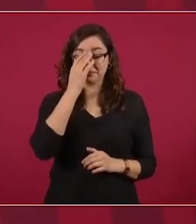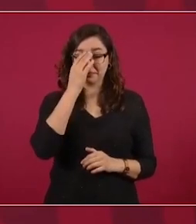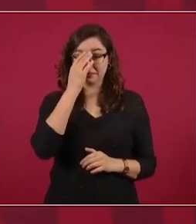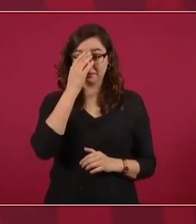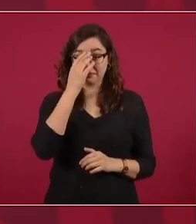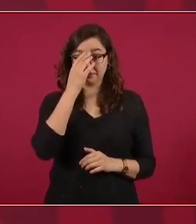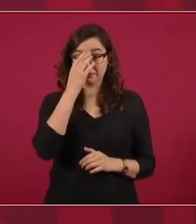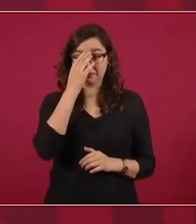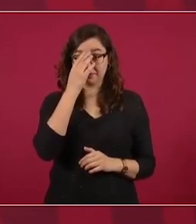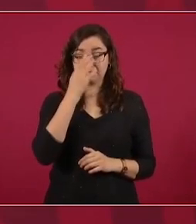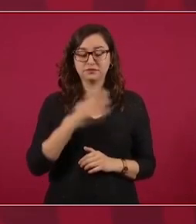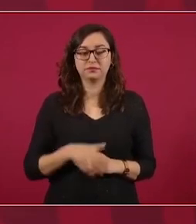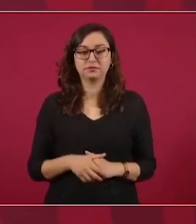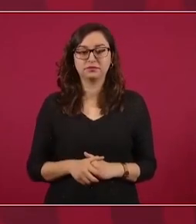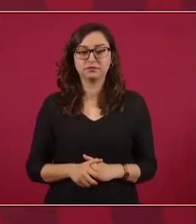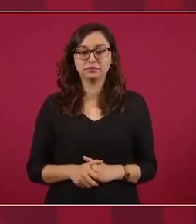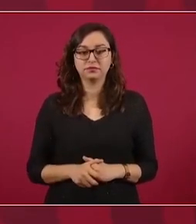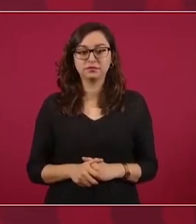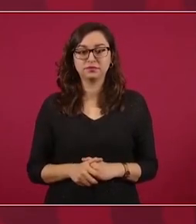no hay